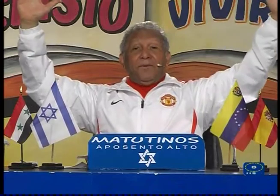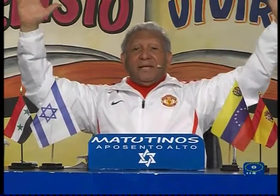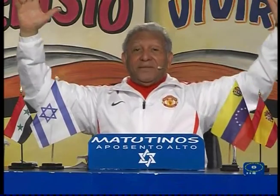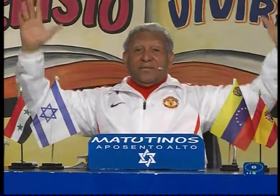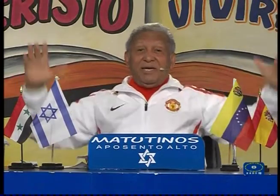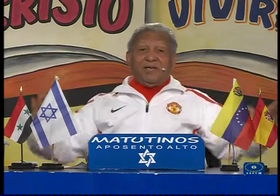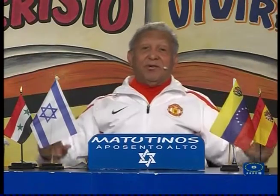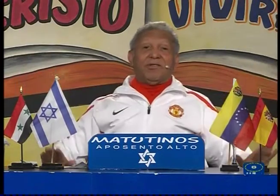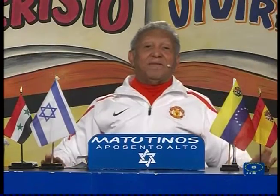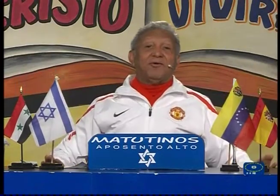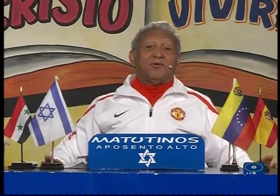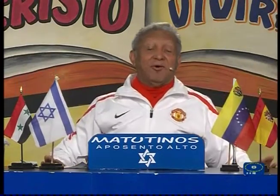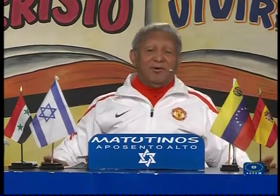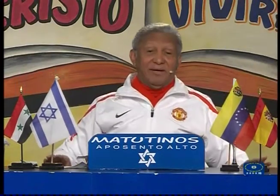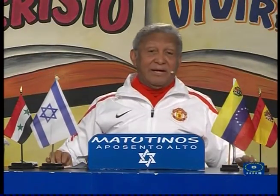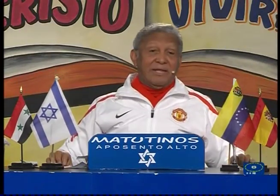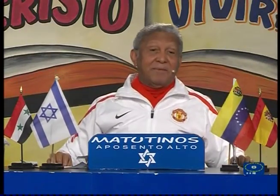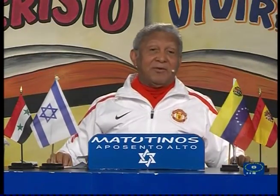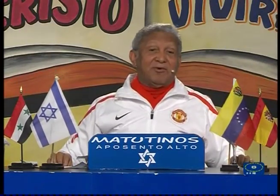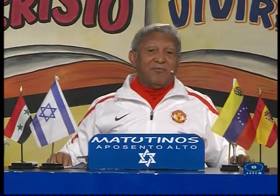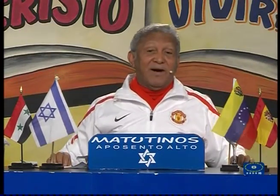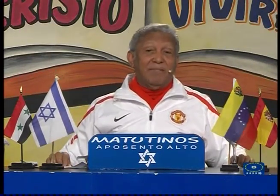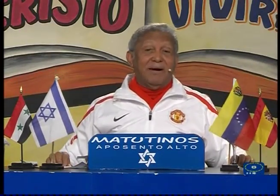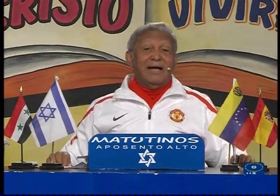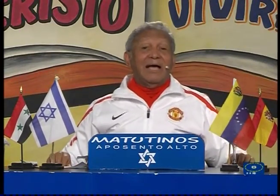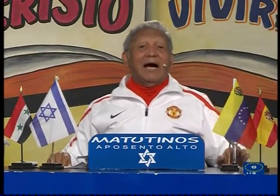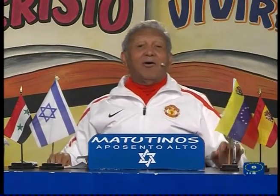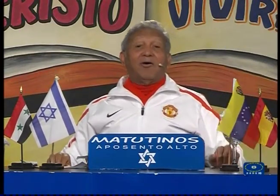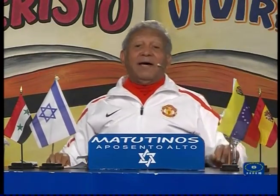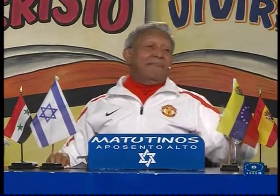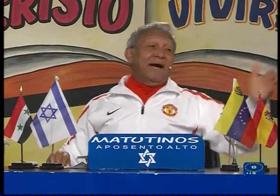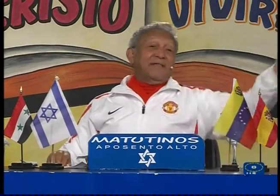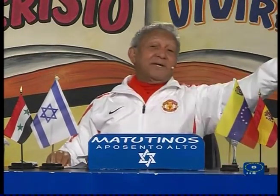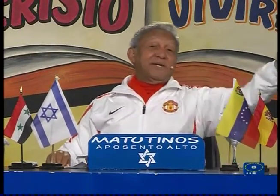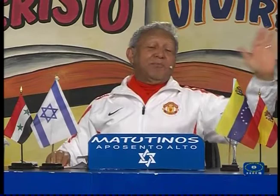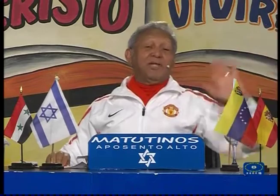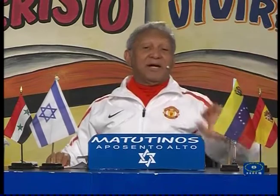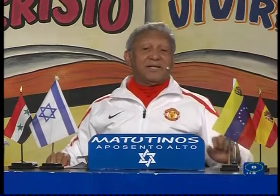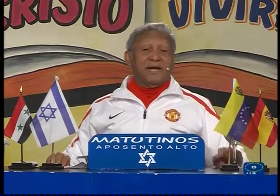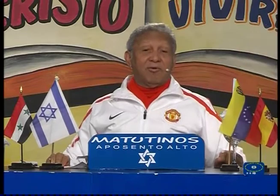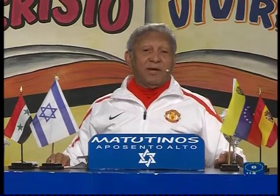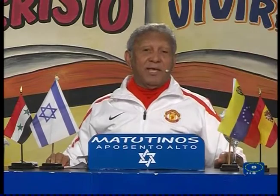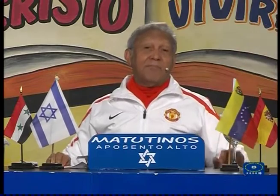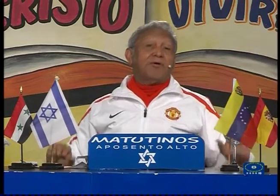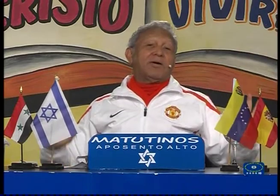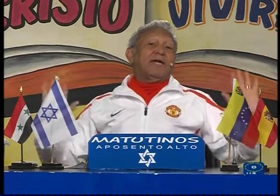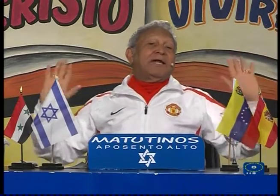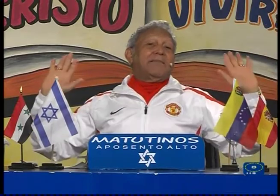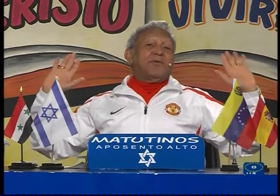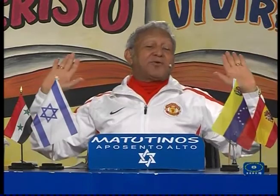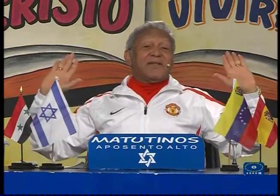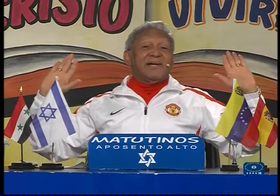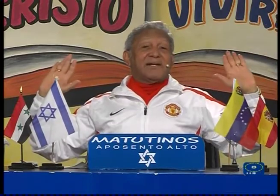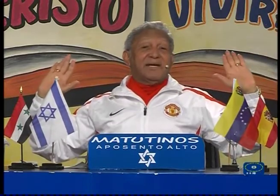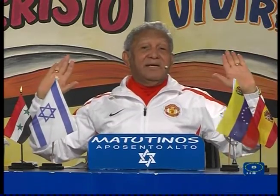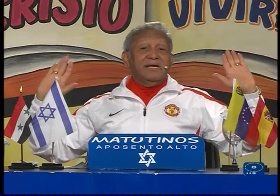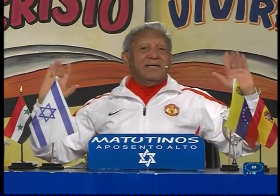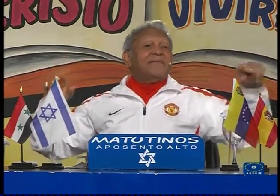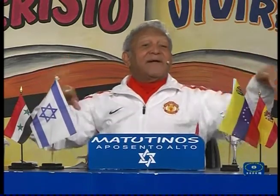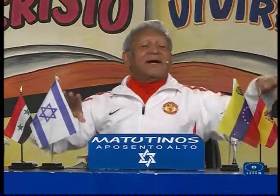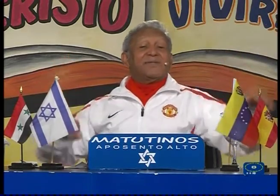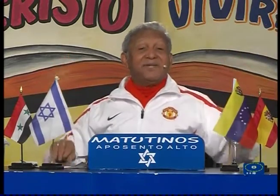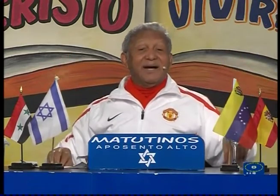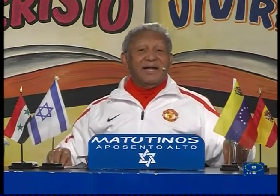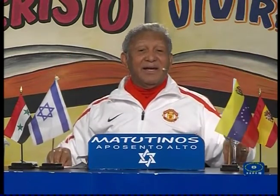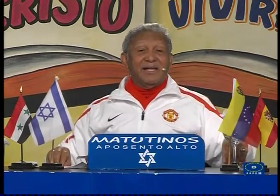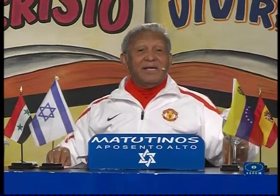mayor prestigio, de mayor honra, de mayor fama, ahora nadie se puede casar con ella porque era la esposa del rey y